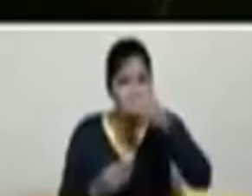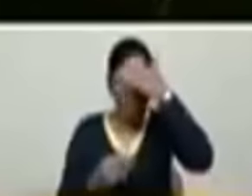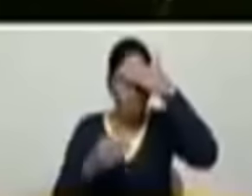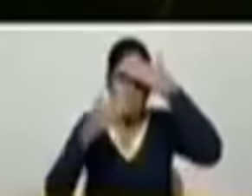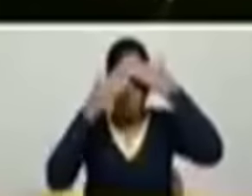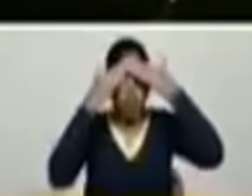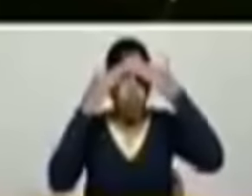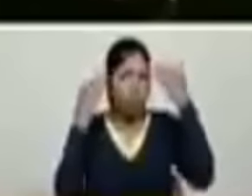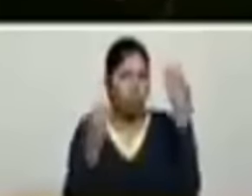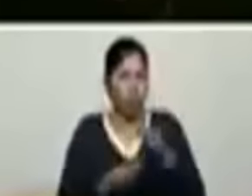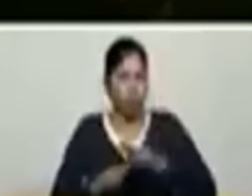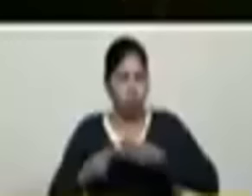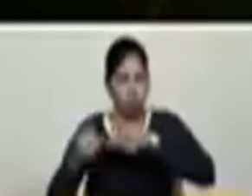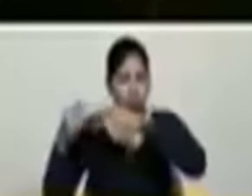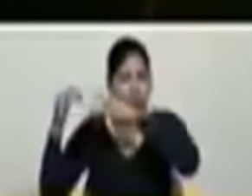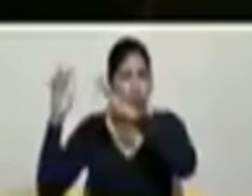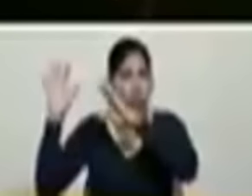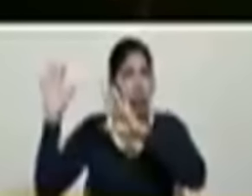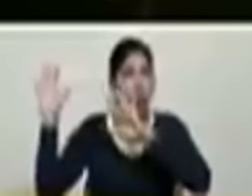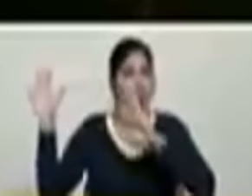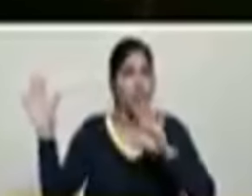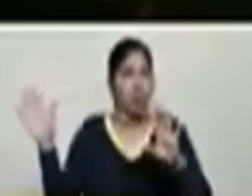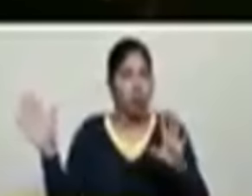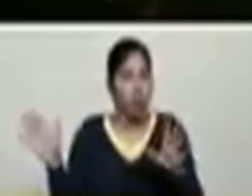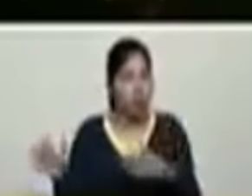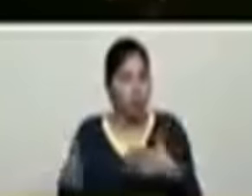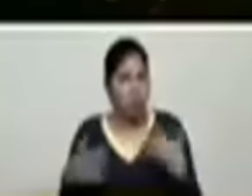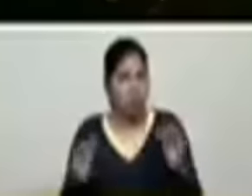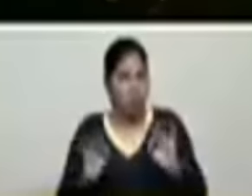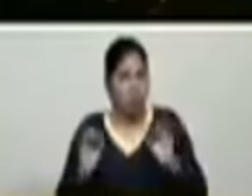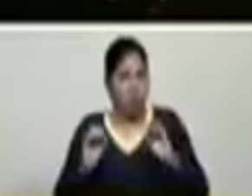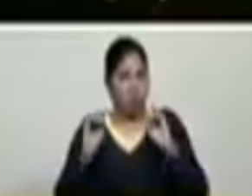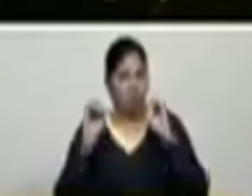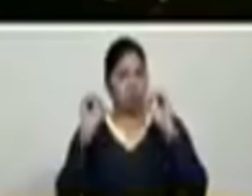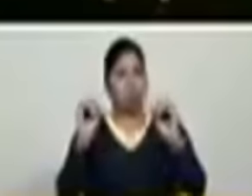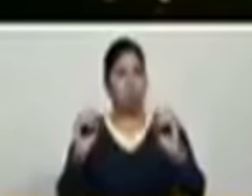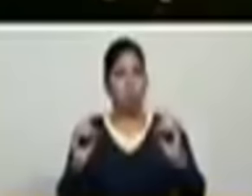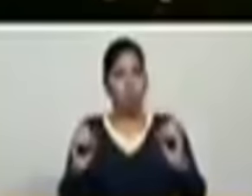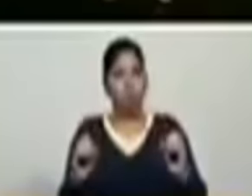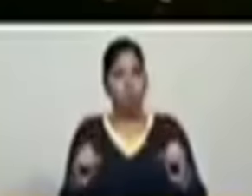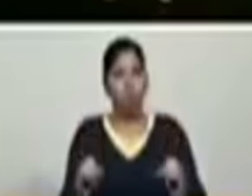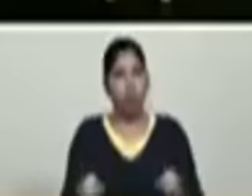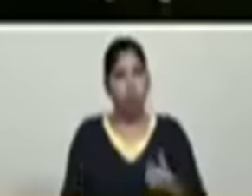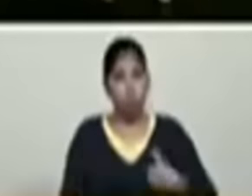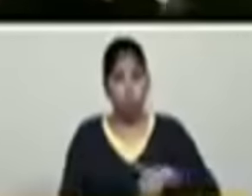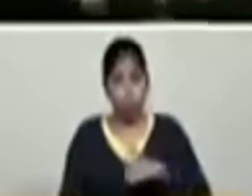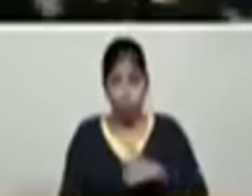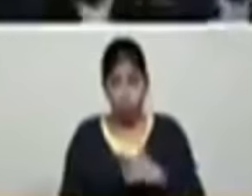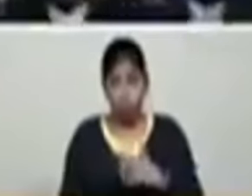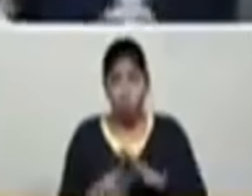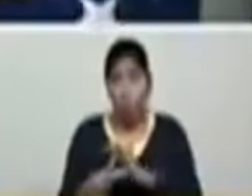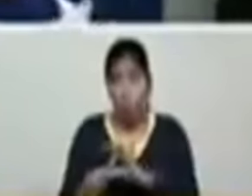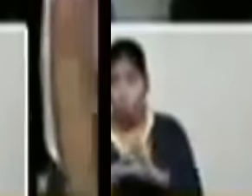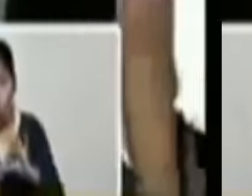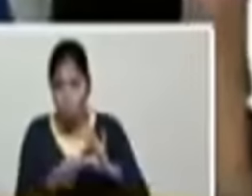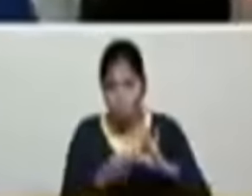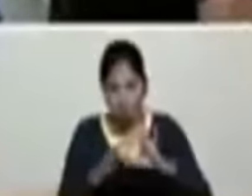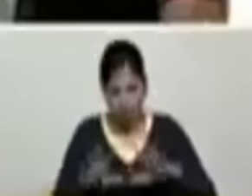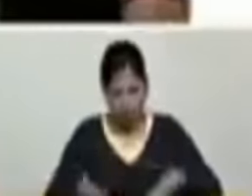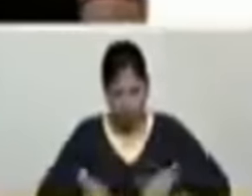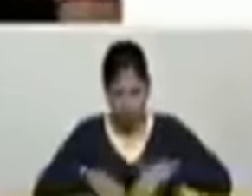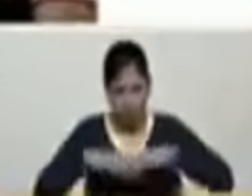dijo entonces fueron cosas a medias, porque definitivamente Nicolás Maduro sigue haciendo lo que le da la gana. Todo esto era para buscar una ruta electoral y sobre todo para evitar que se hicieran lo que